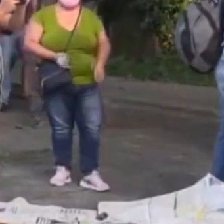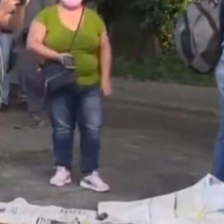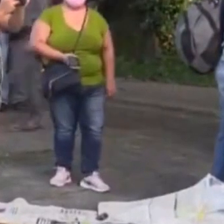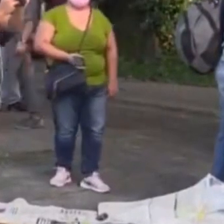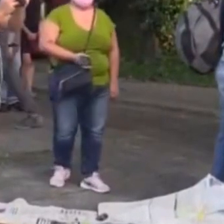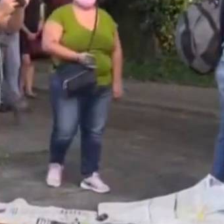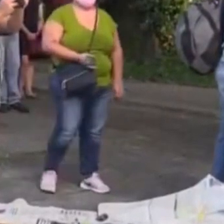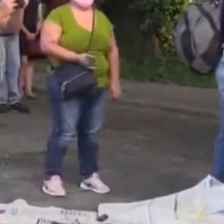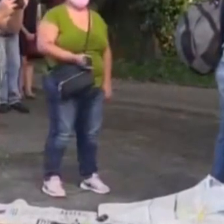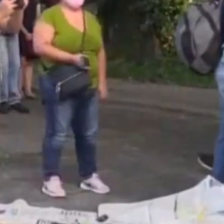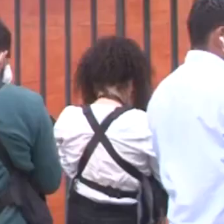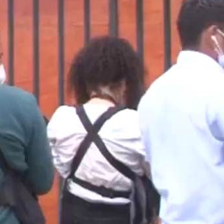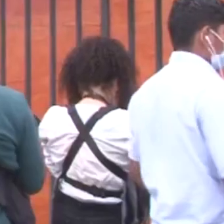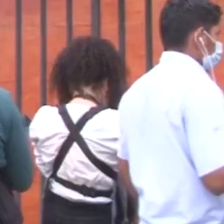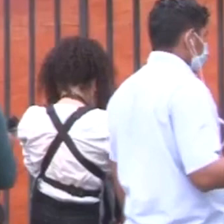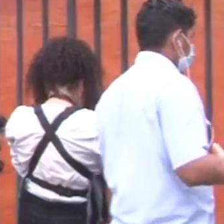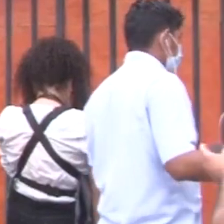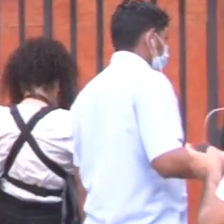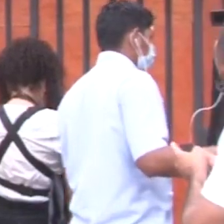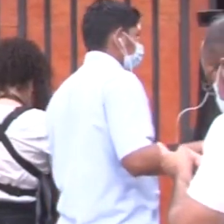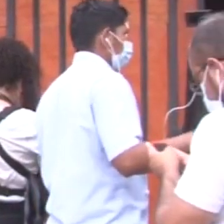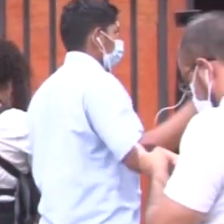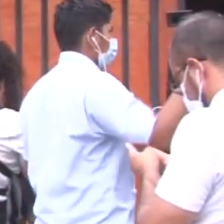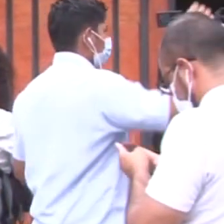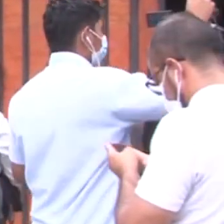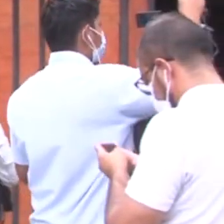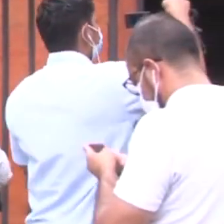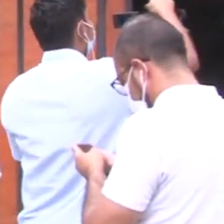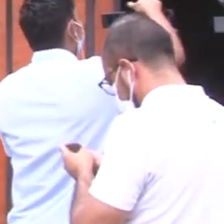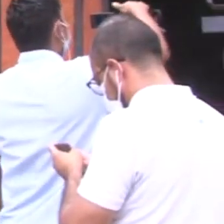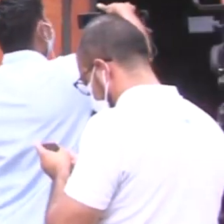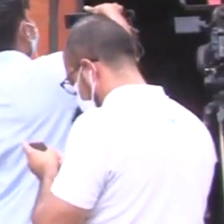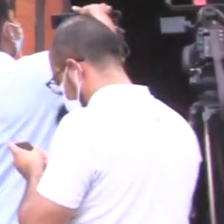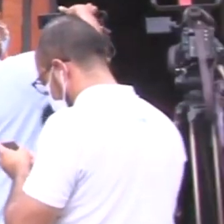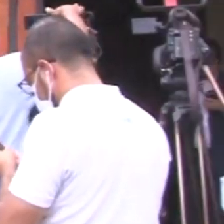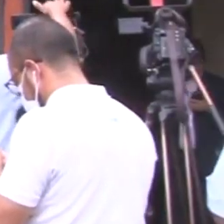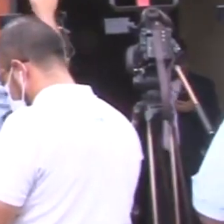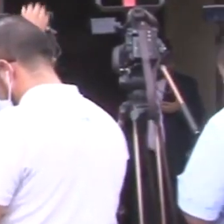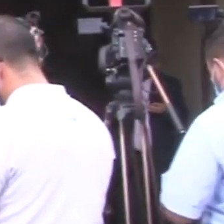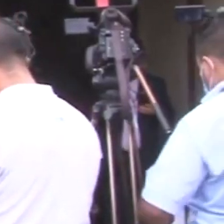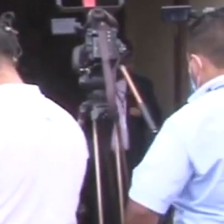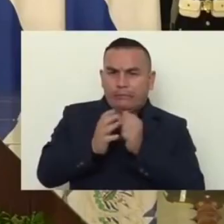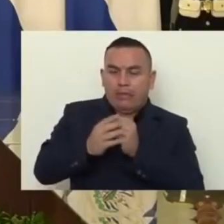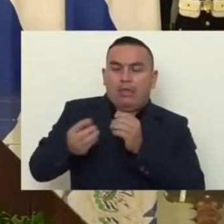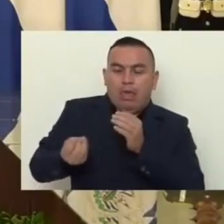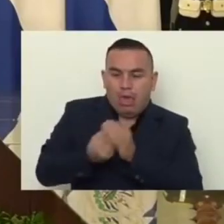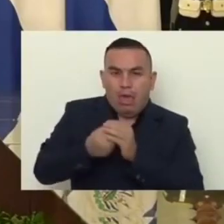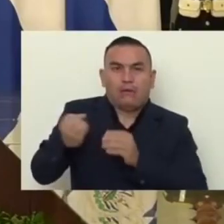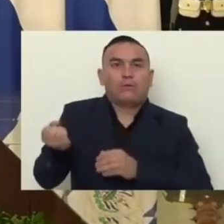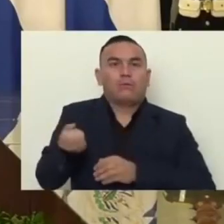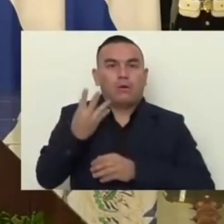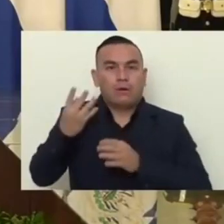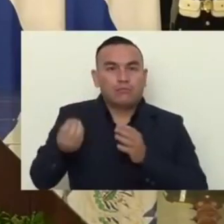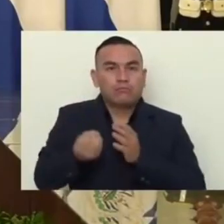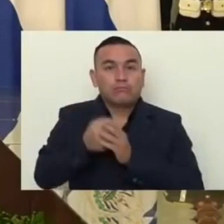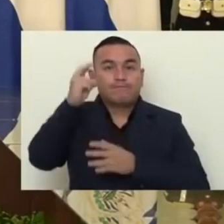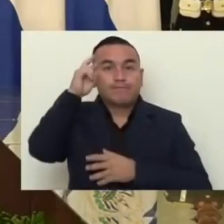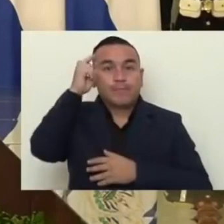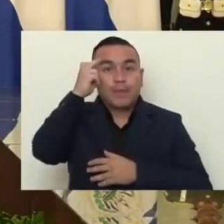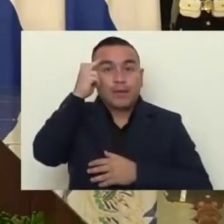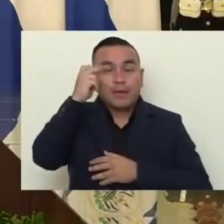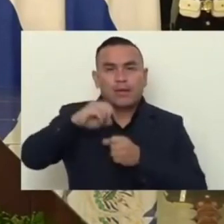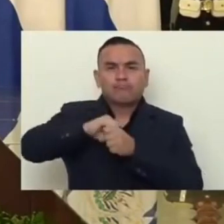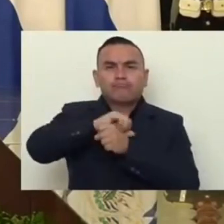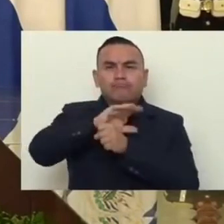una constante persecución a todos aquellos que se han manifestado como oposición a sus políticas de Estado. Estas acciones van de la mano con lo que